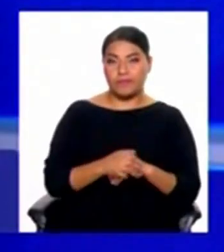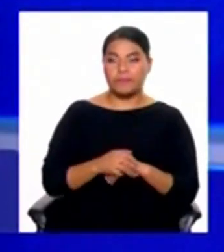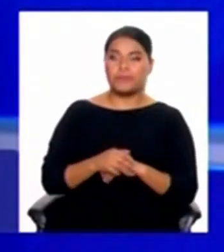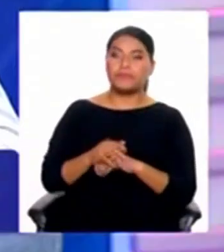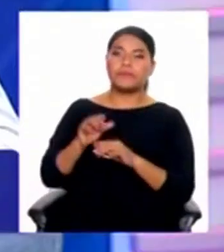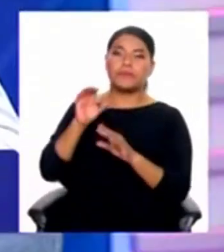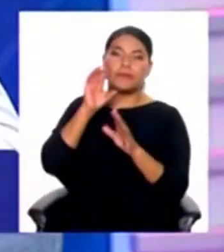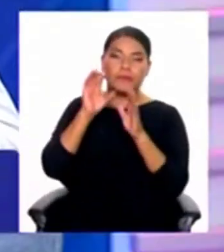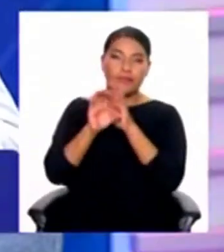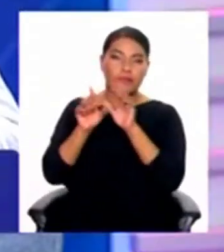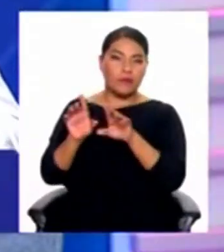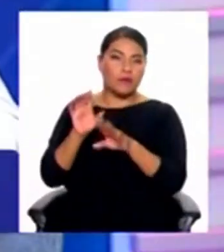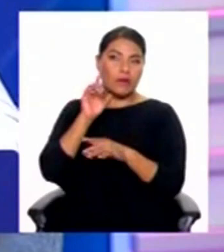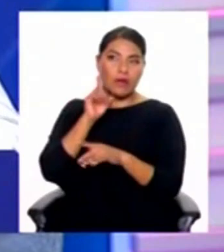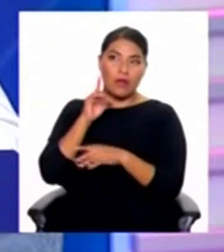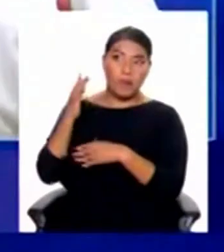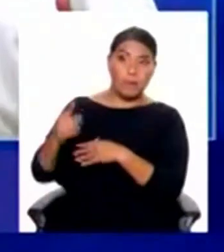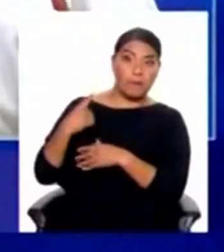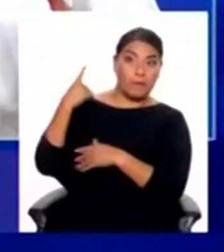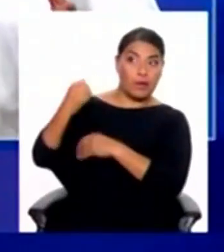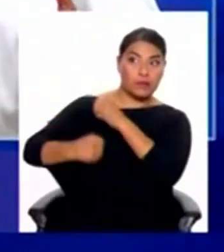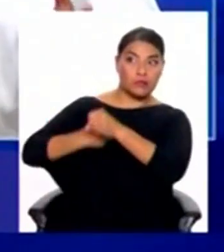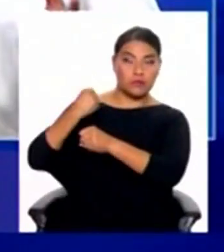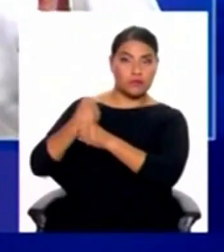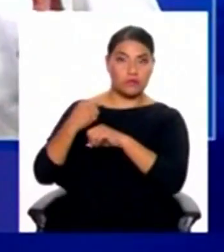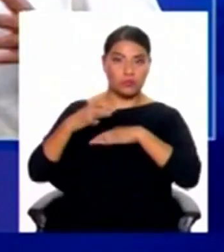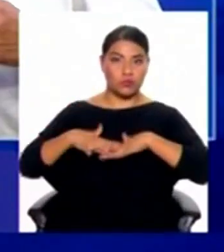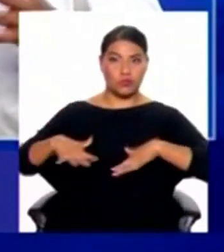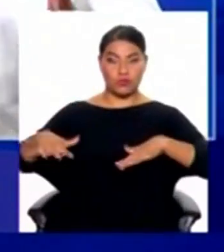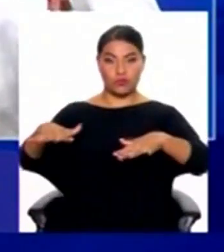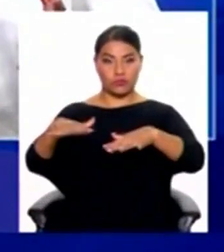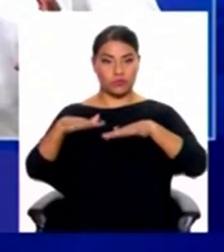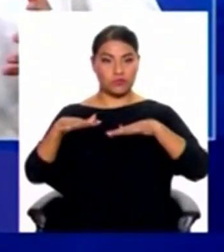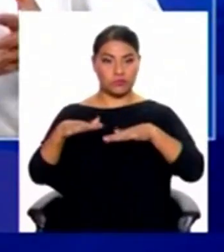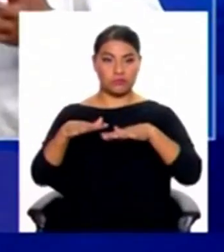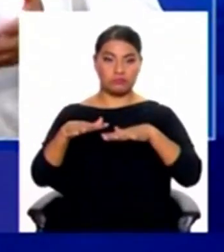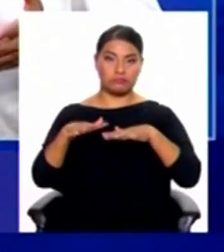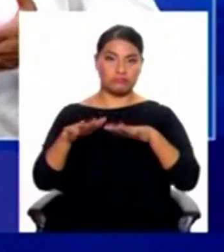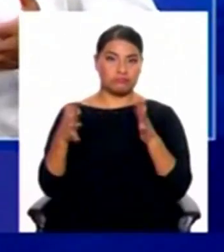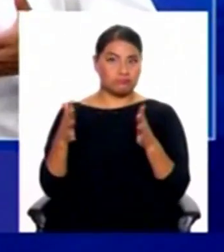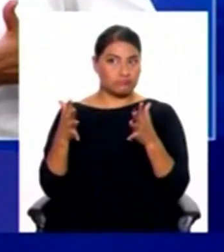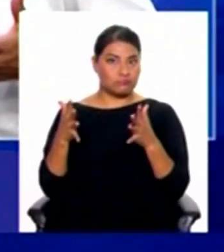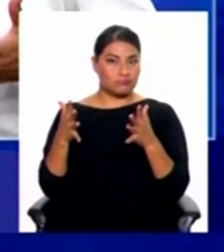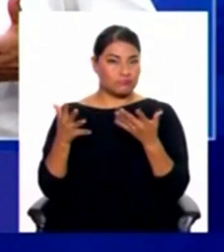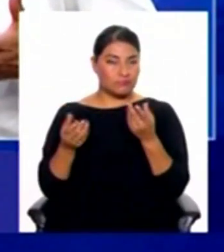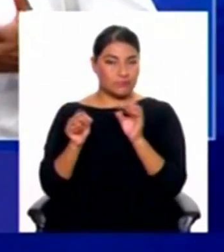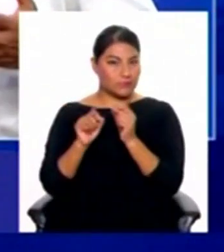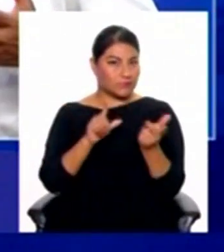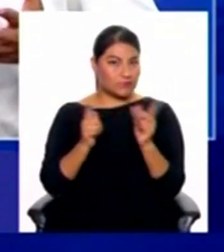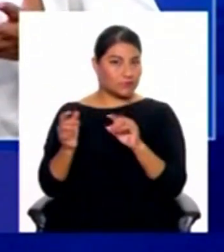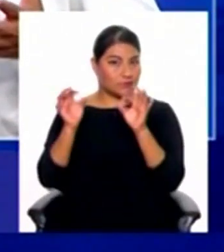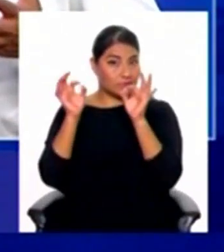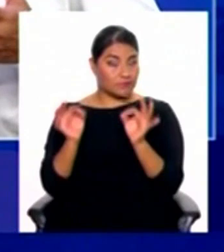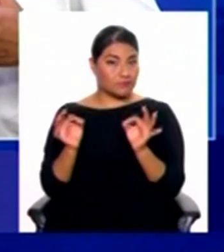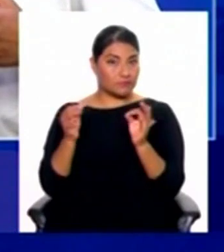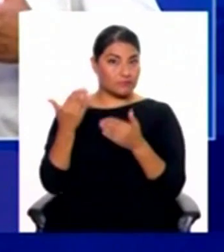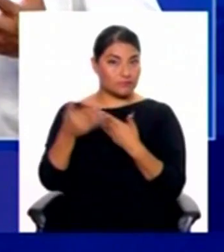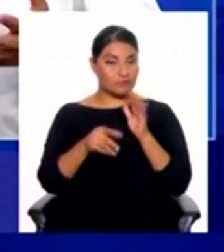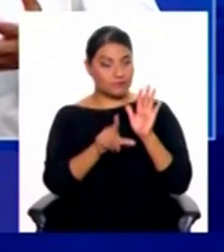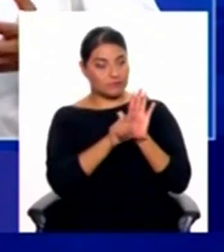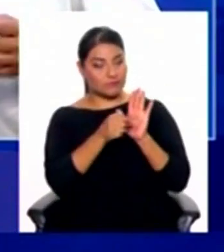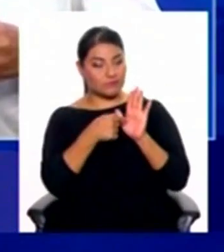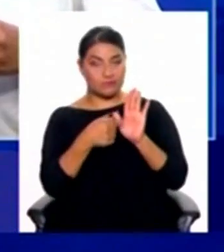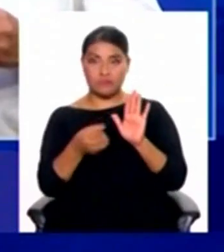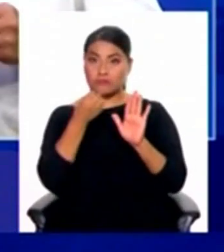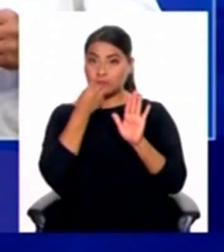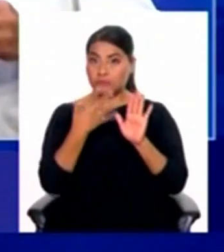¿no? Si el próximo año van a haber estas mega infraestructuras u obras en las regiones, tendría que estar lista ya esta ley para justamente empezar